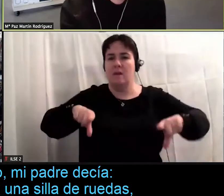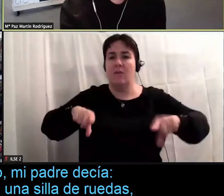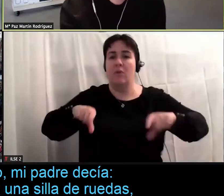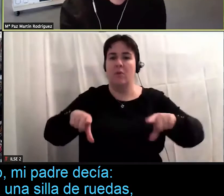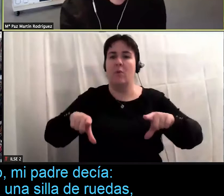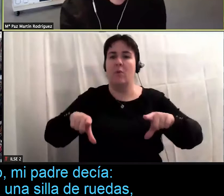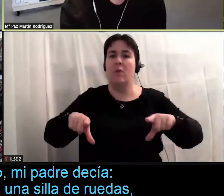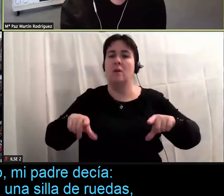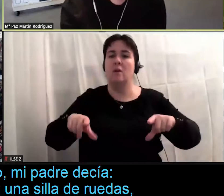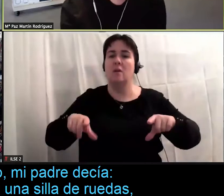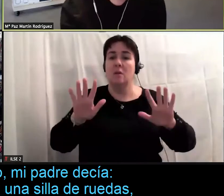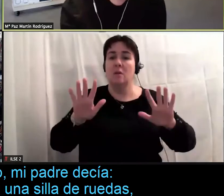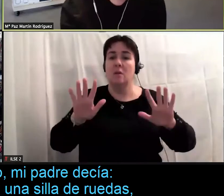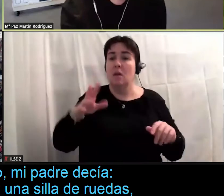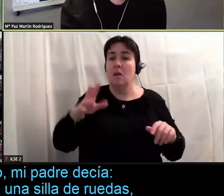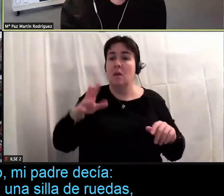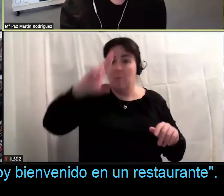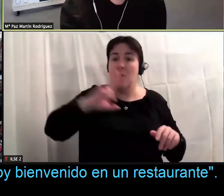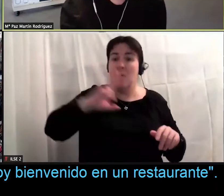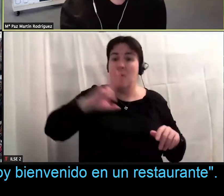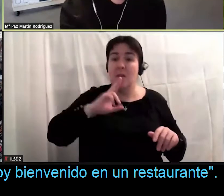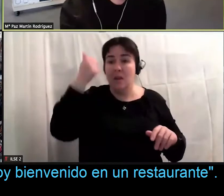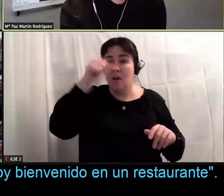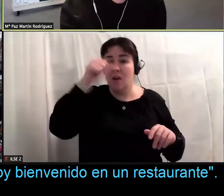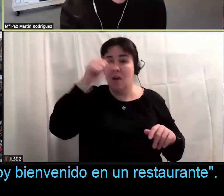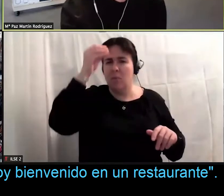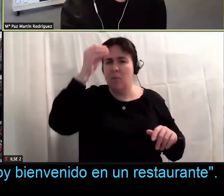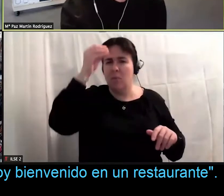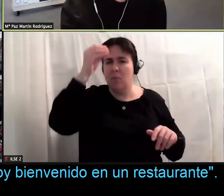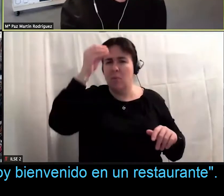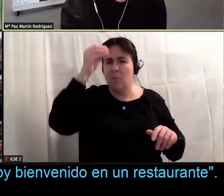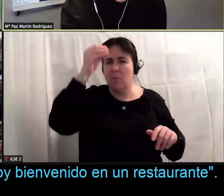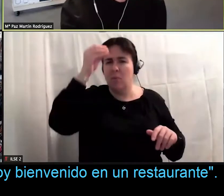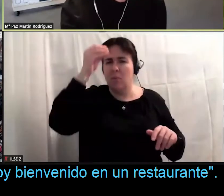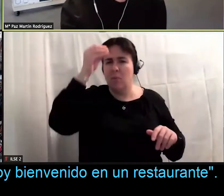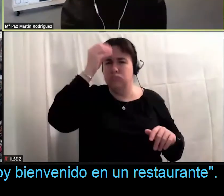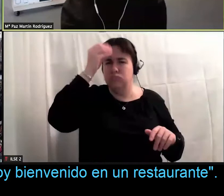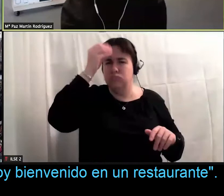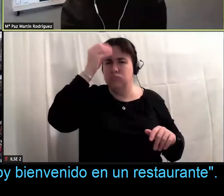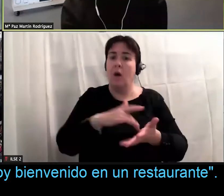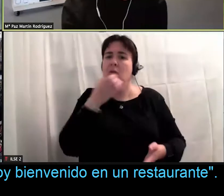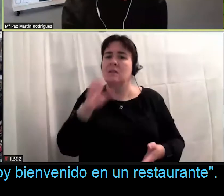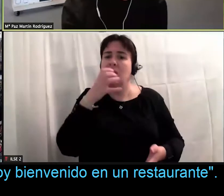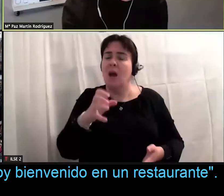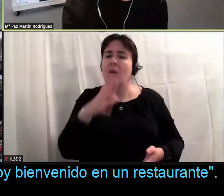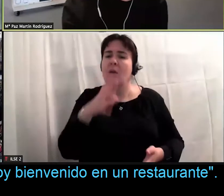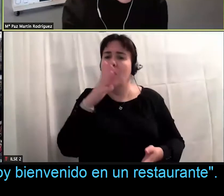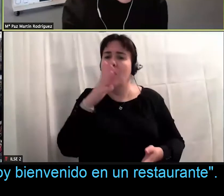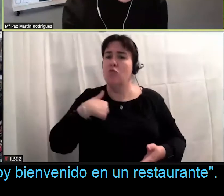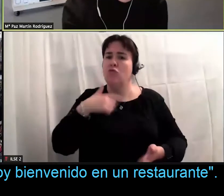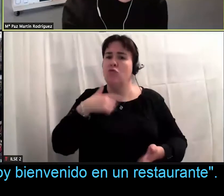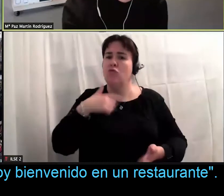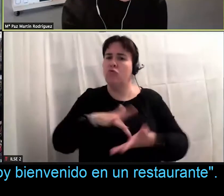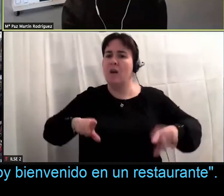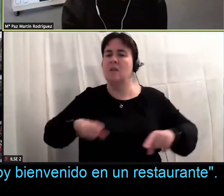muy culto, se quejaba, decía, es que desde que voy en una silla de ruedas la gente no me trata igual. Es que desde que voy en una silla de ruedas es muy difícil ir al cine. O es que